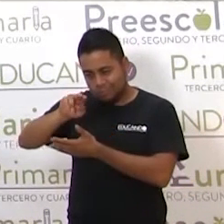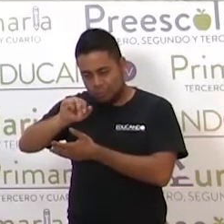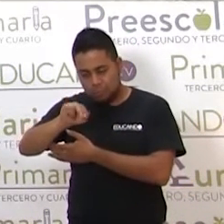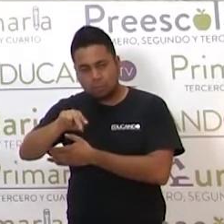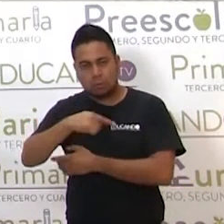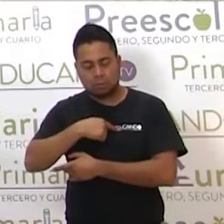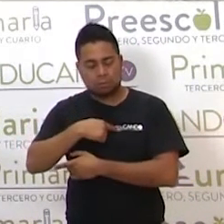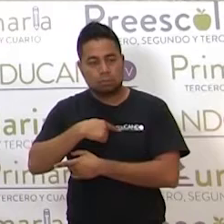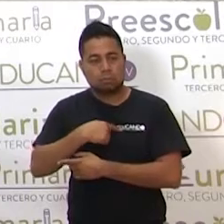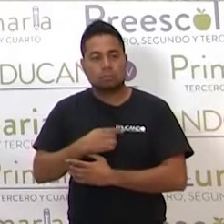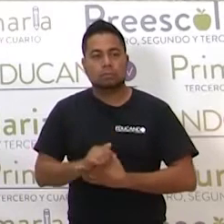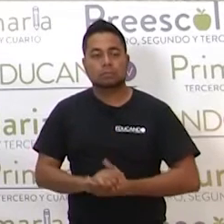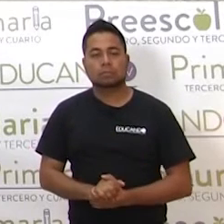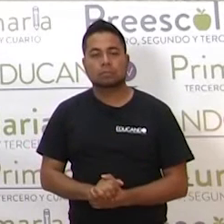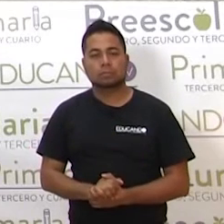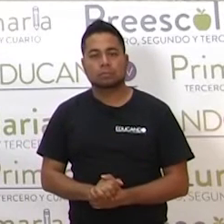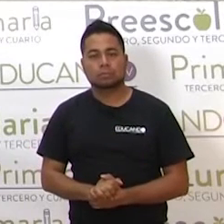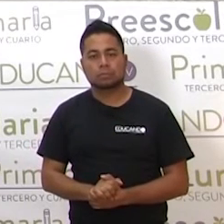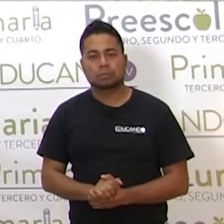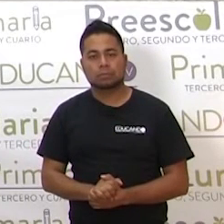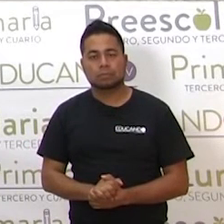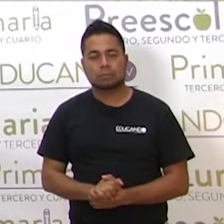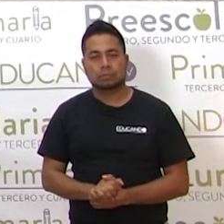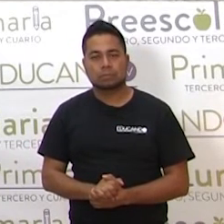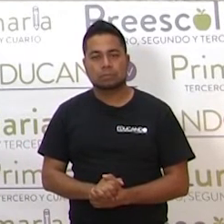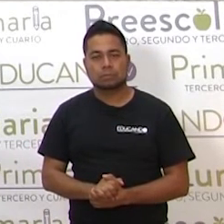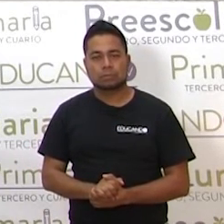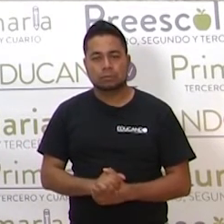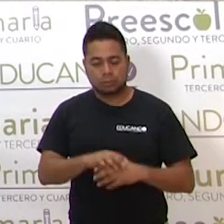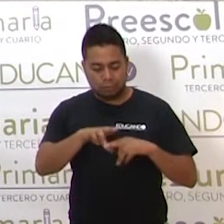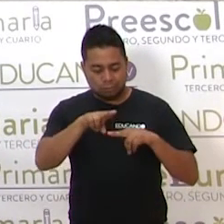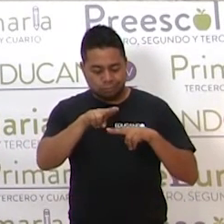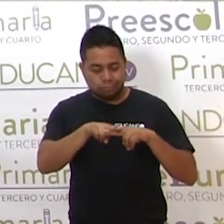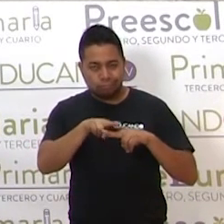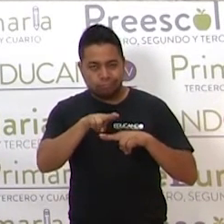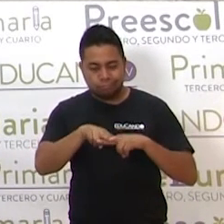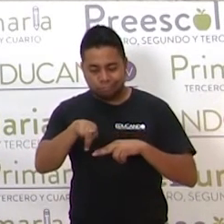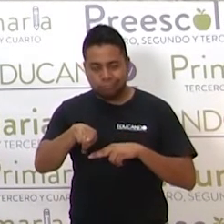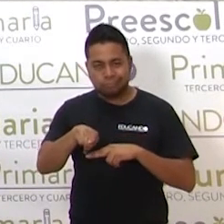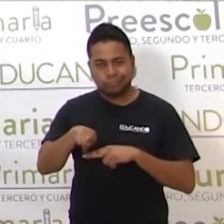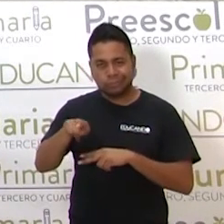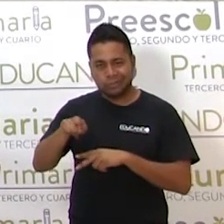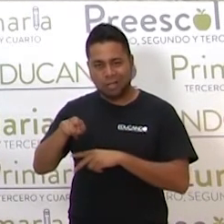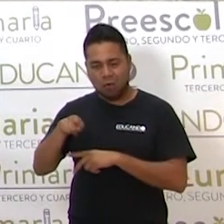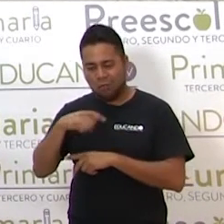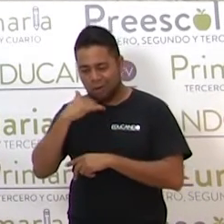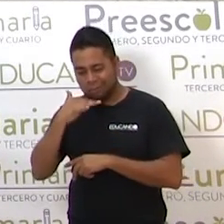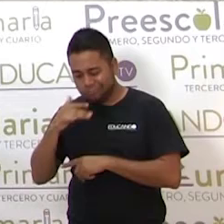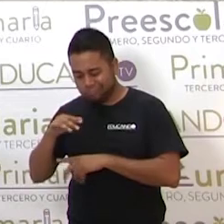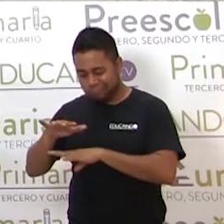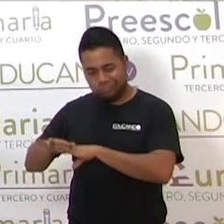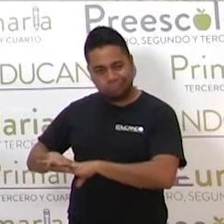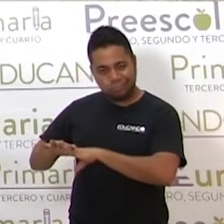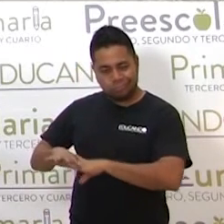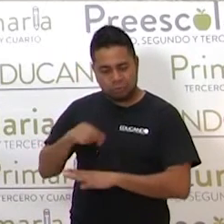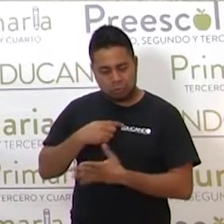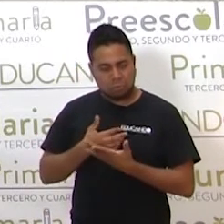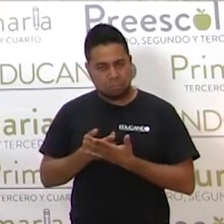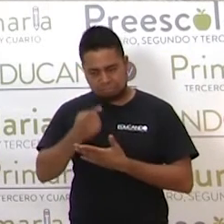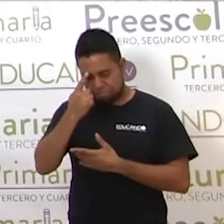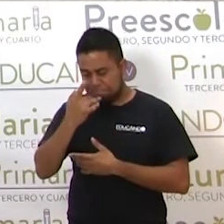Estoy sentado junto a la alcantarilla aguardando a que salgan las ranas. Anoche, mientras estábamos